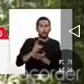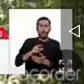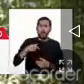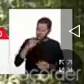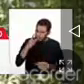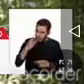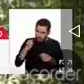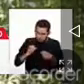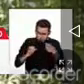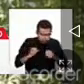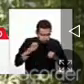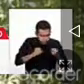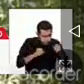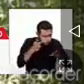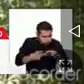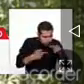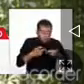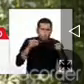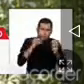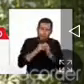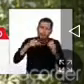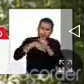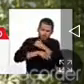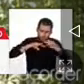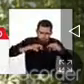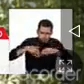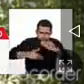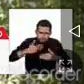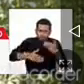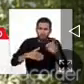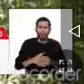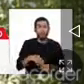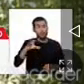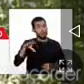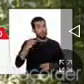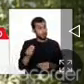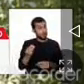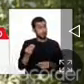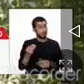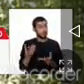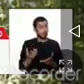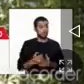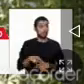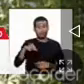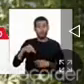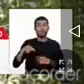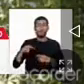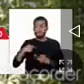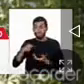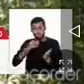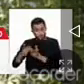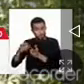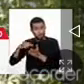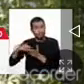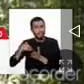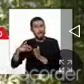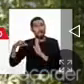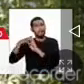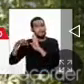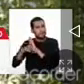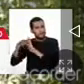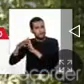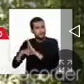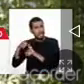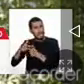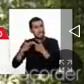los mecanismos en los que podamos profundizar. Porque por un lado, estos mecanismos se basaban en principios